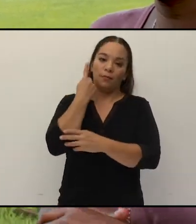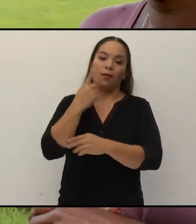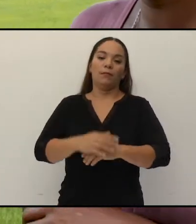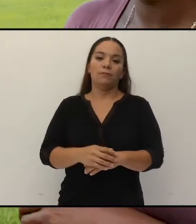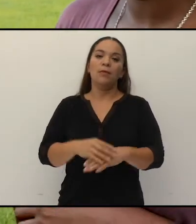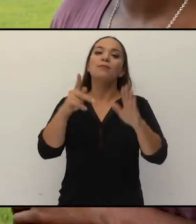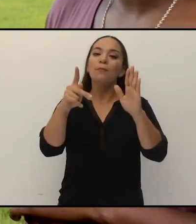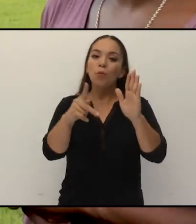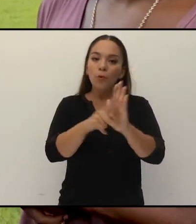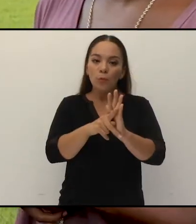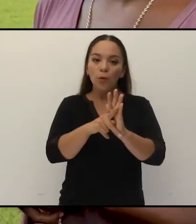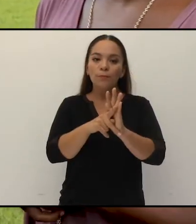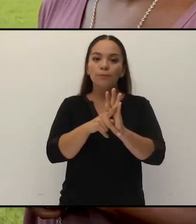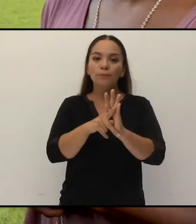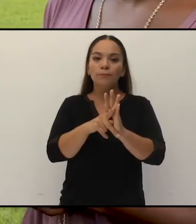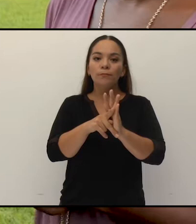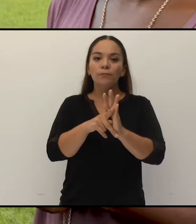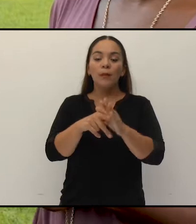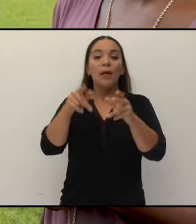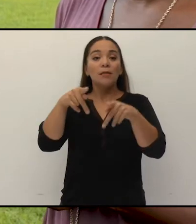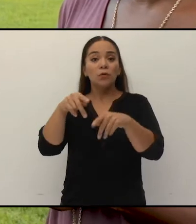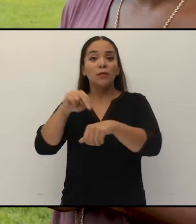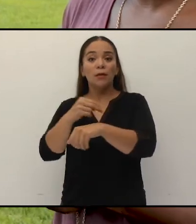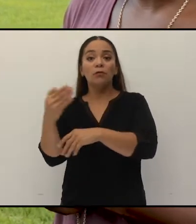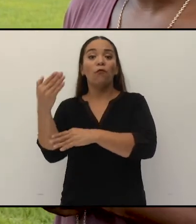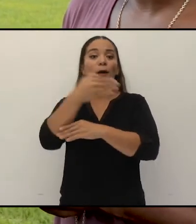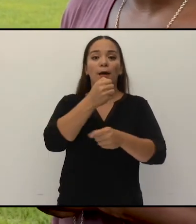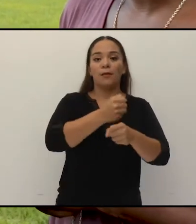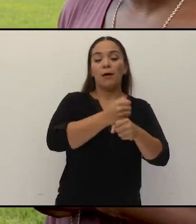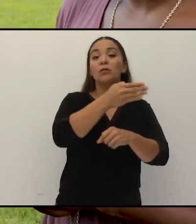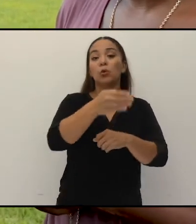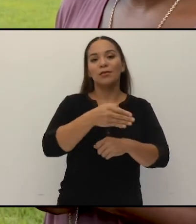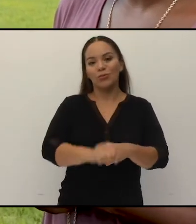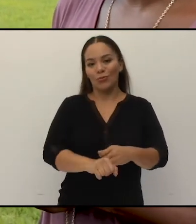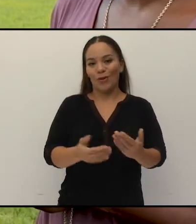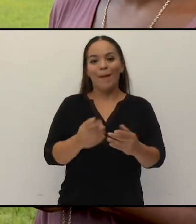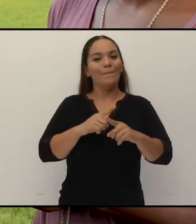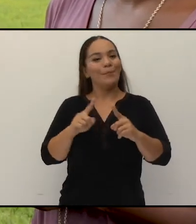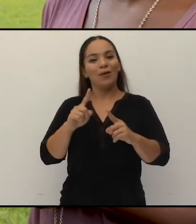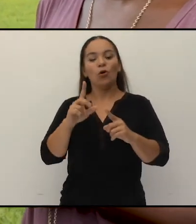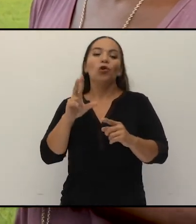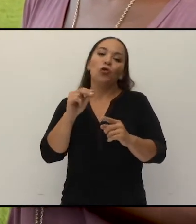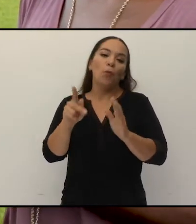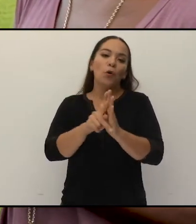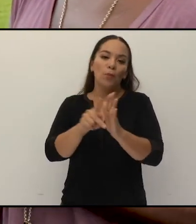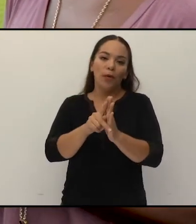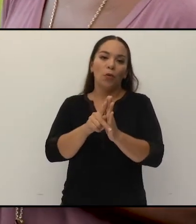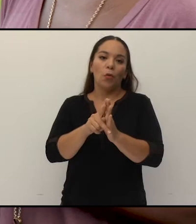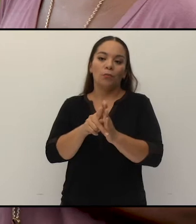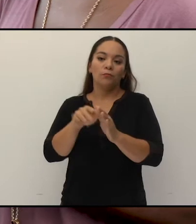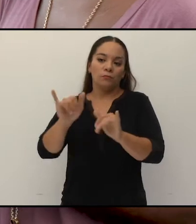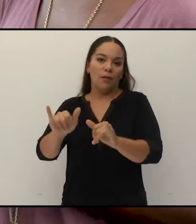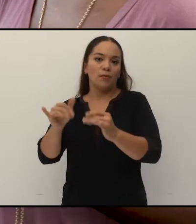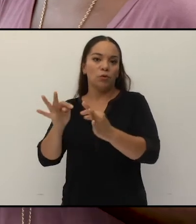logrado entender. Se le prohibió que pasara al país para ir a trabajar a la zona sur, pero no que se le prohibiera para vivir en San José,